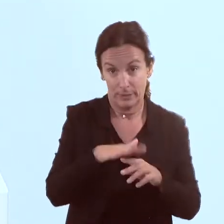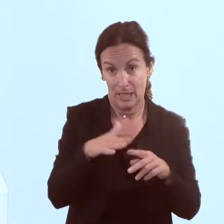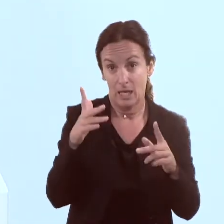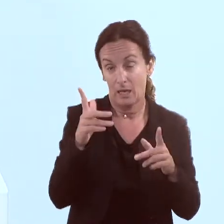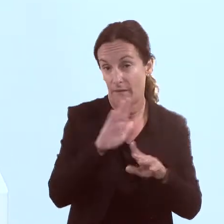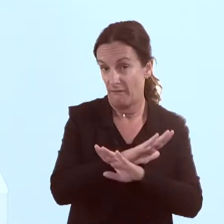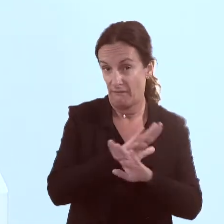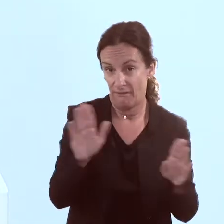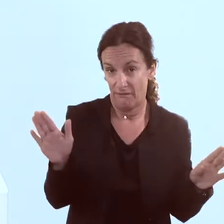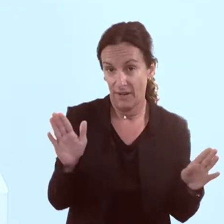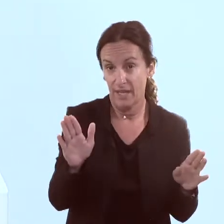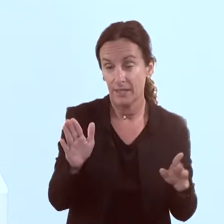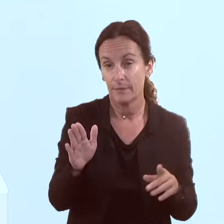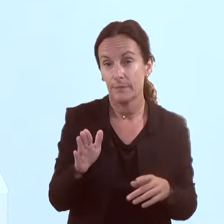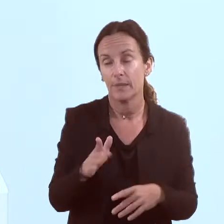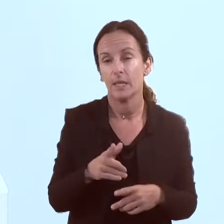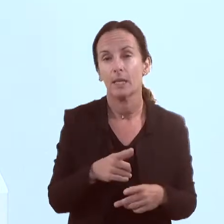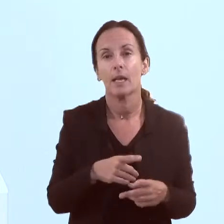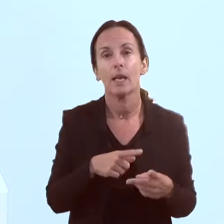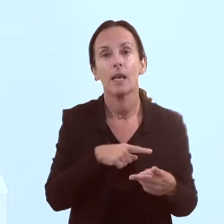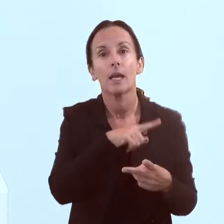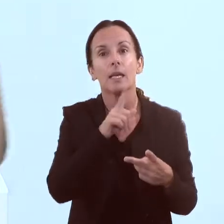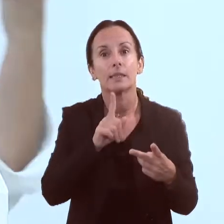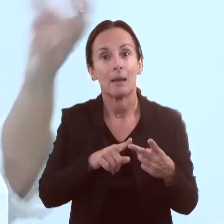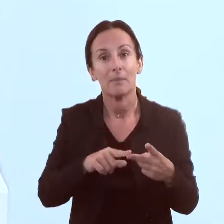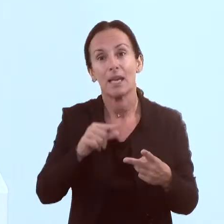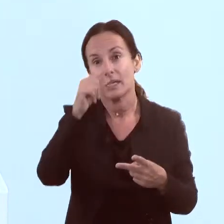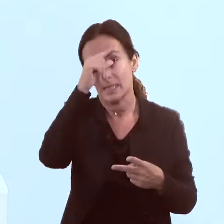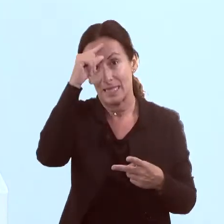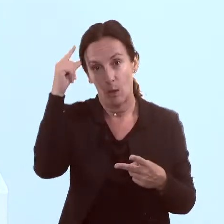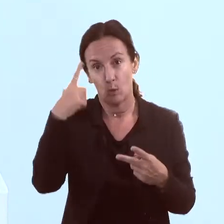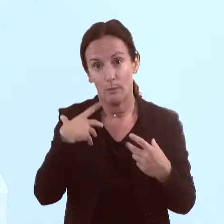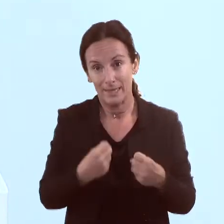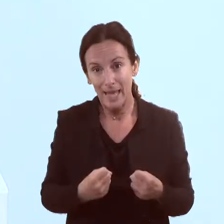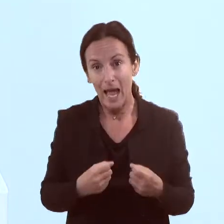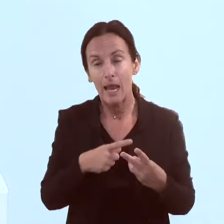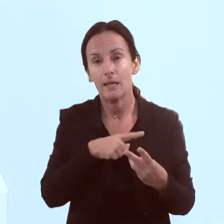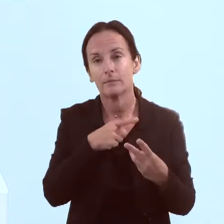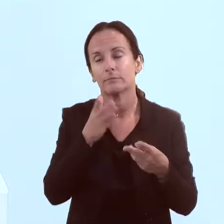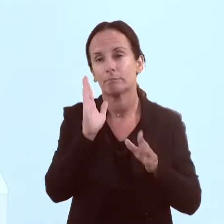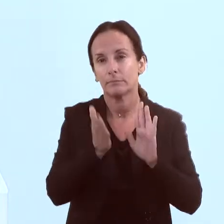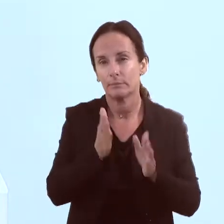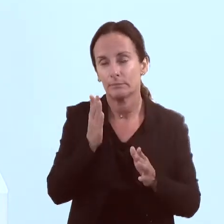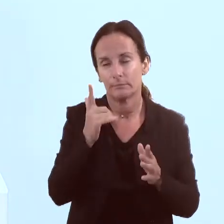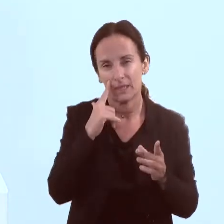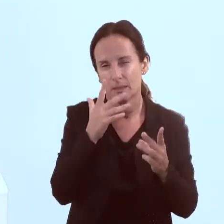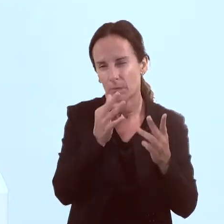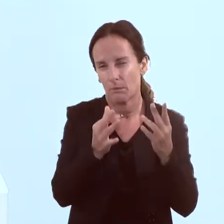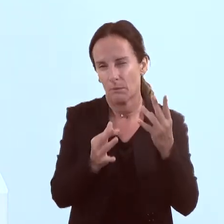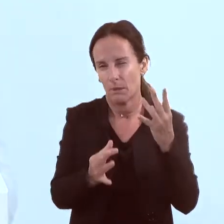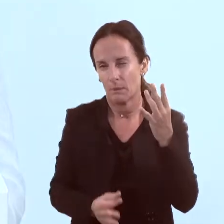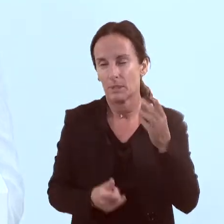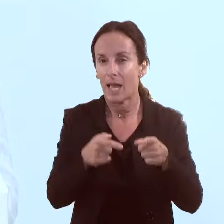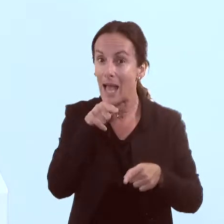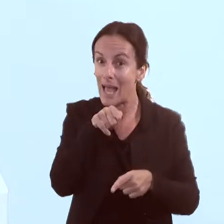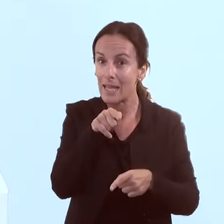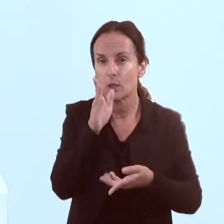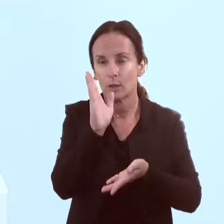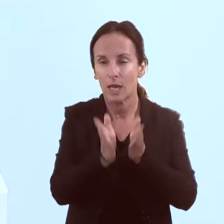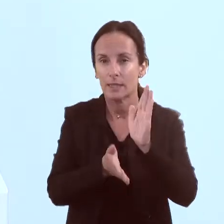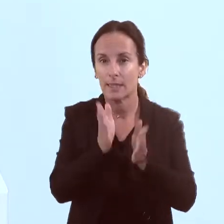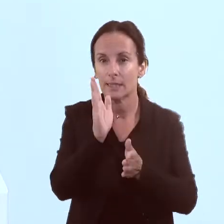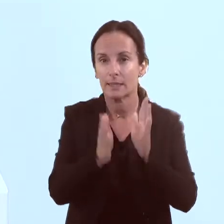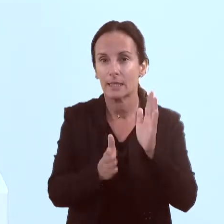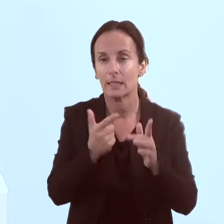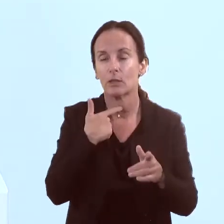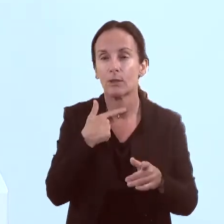o mejorar las situaciones de problemáticas de salud mental, etcétera, etcétera. Y ahí se va haciendo un trabajo en el que las personas van como subiendo